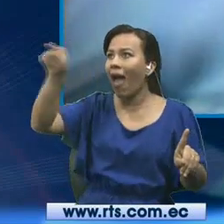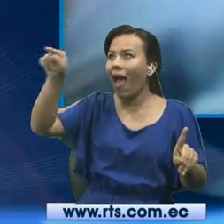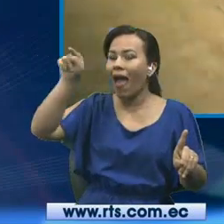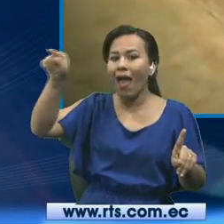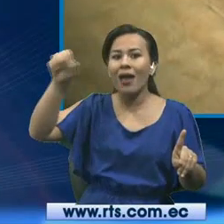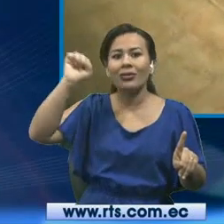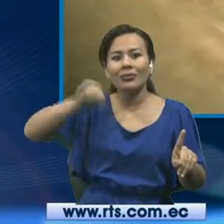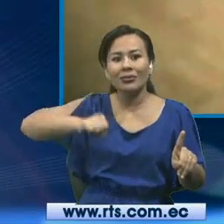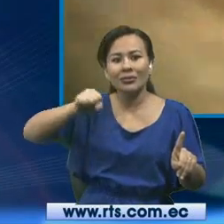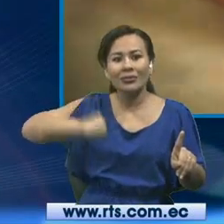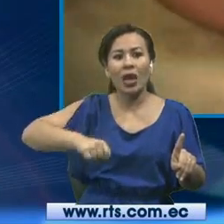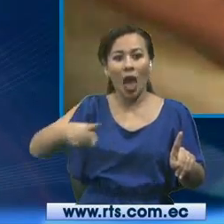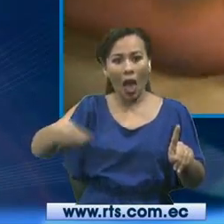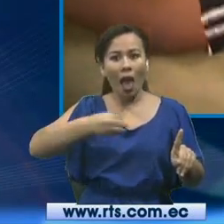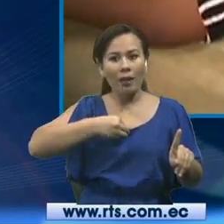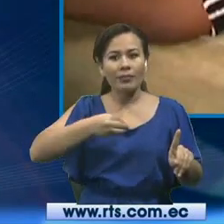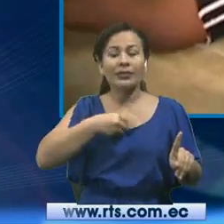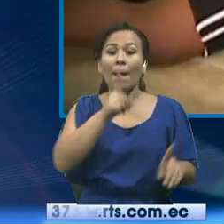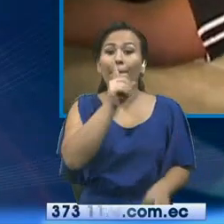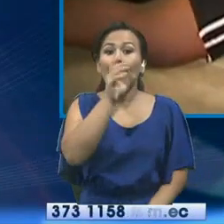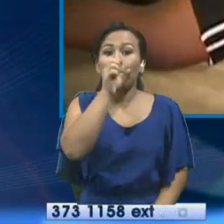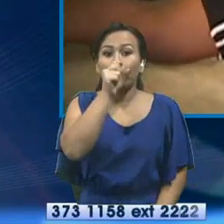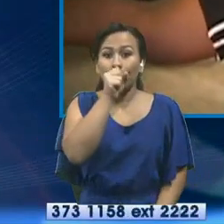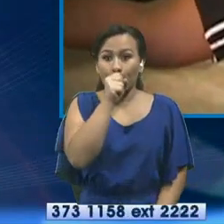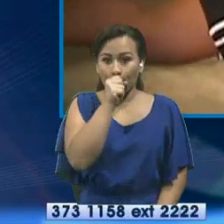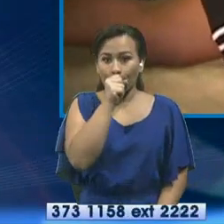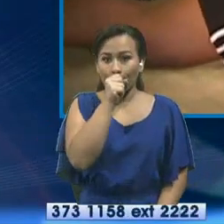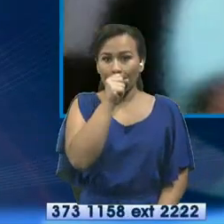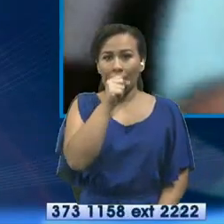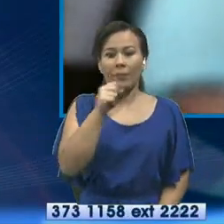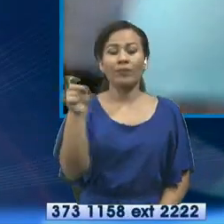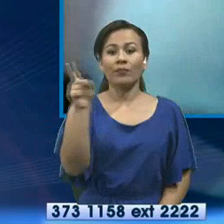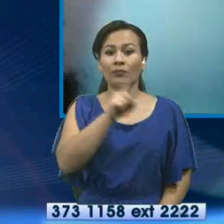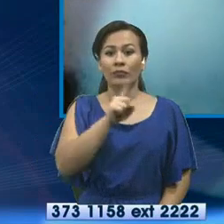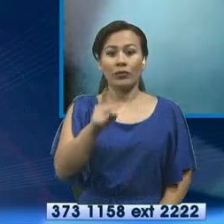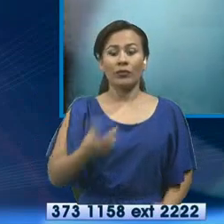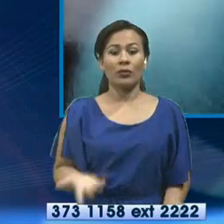este de acá, o el que vive acá. No, mientras tanto,